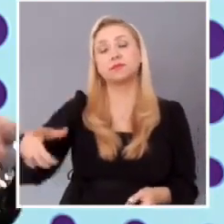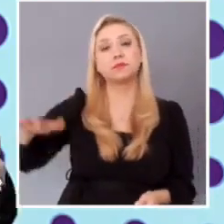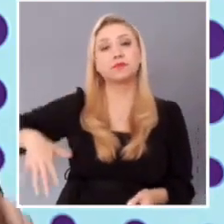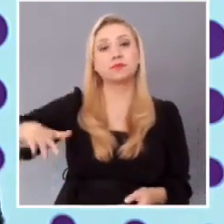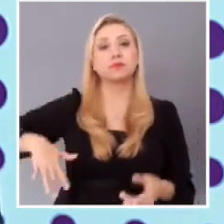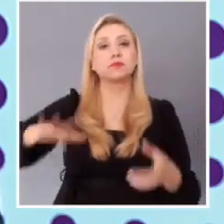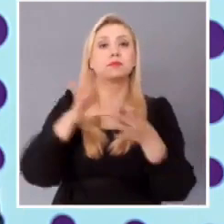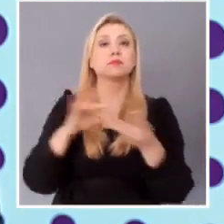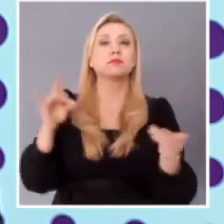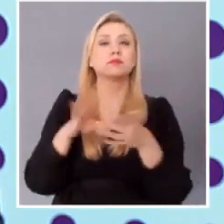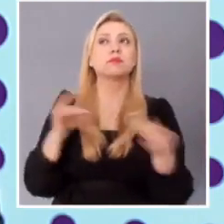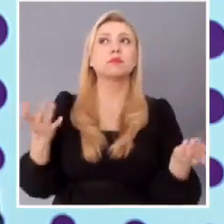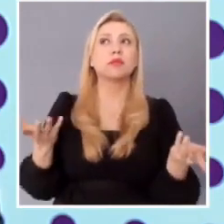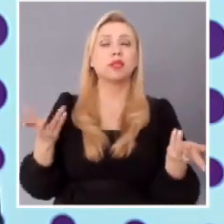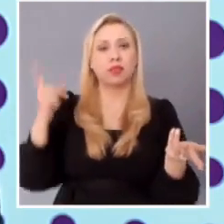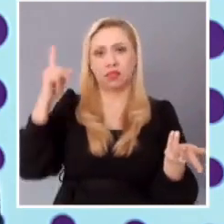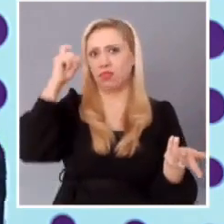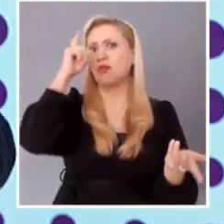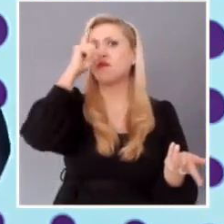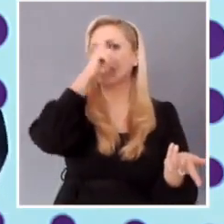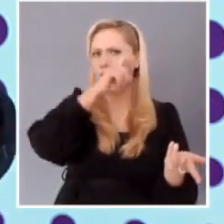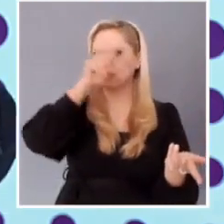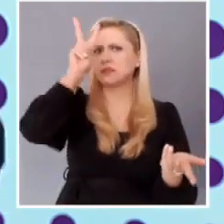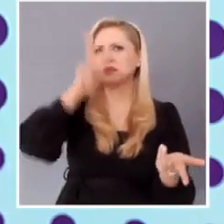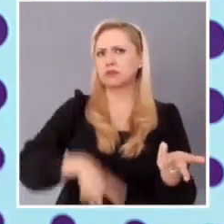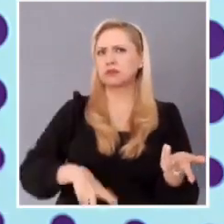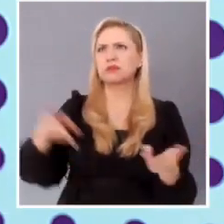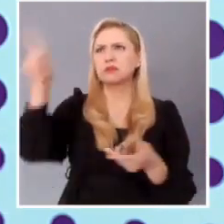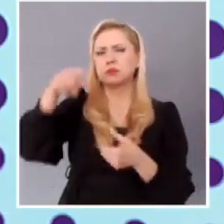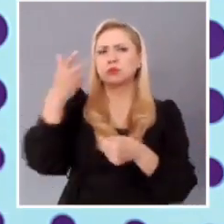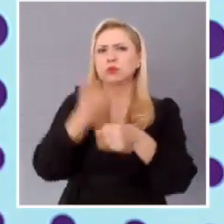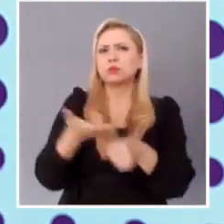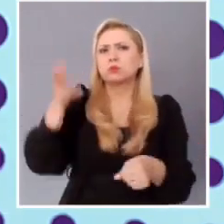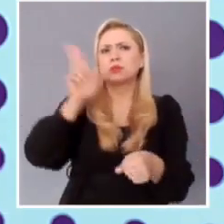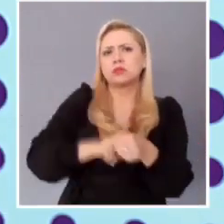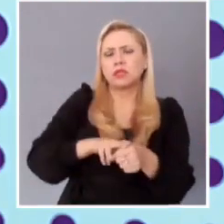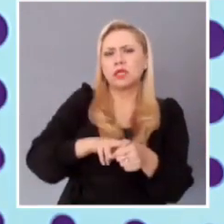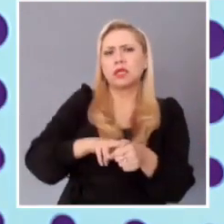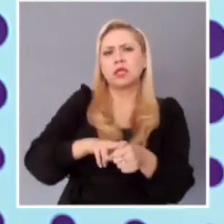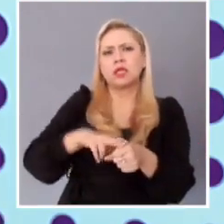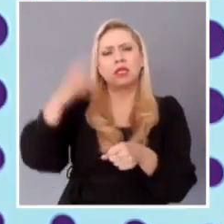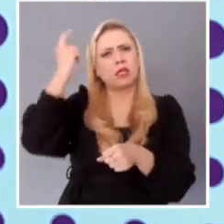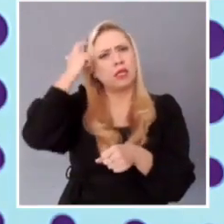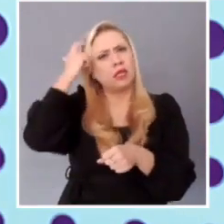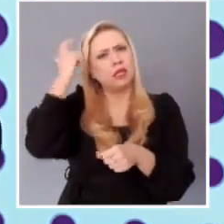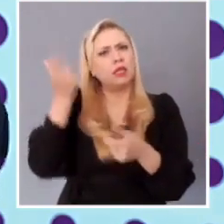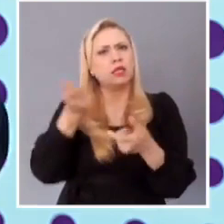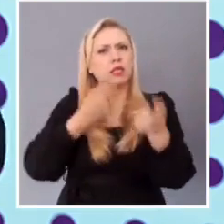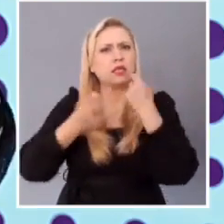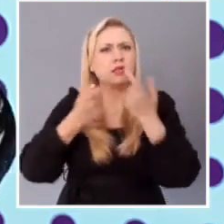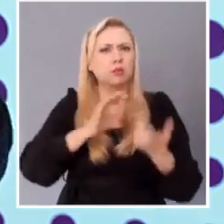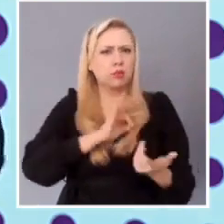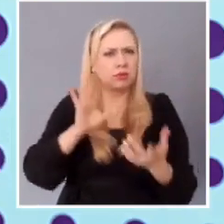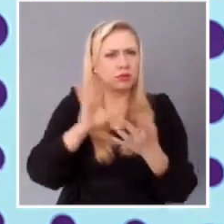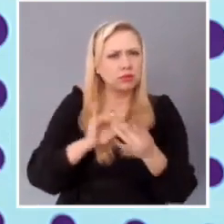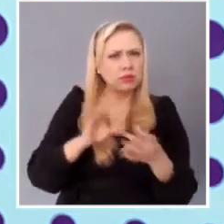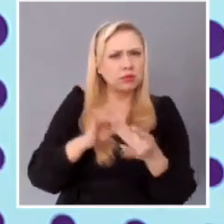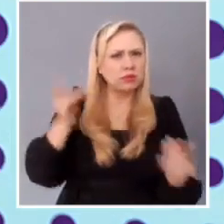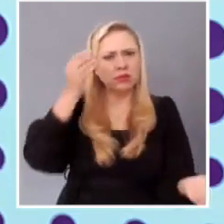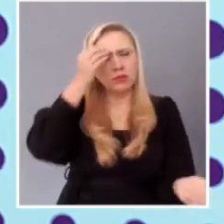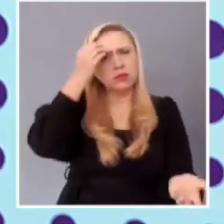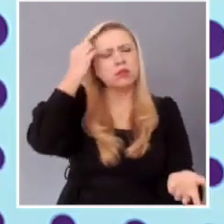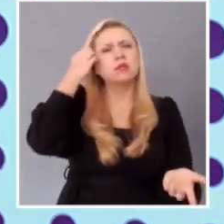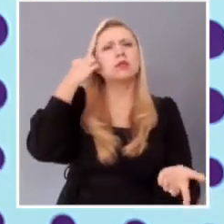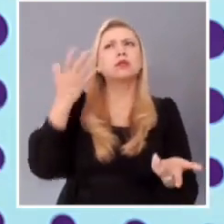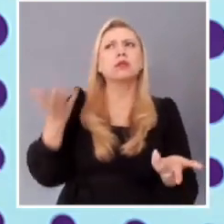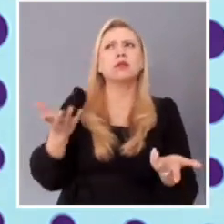digamos, compleja que se presenta en instituciones psiquiátricas. A ver si pudieras ahondar en eso. Y si digamos, que nos ayudes a entender si es que